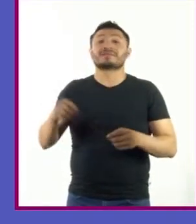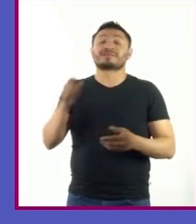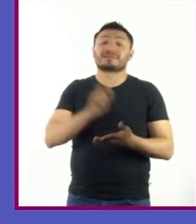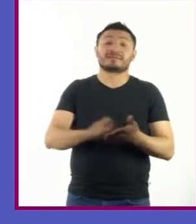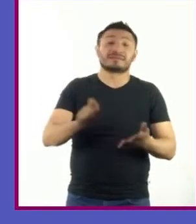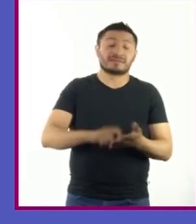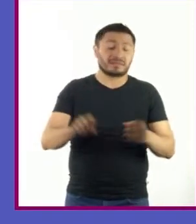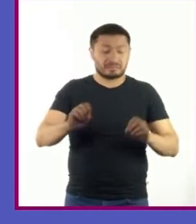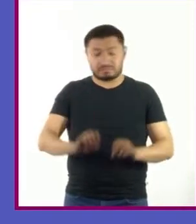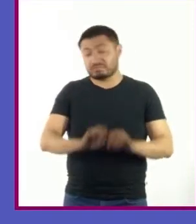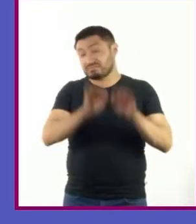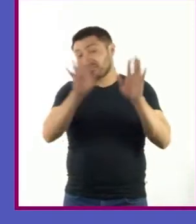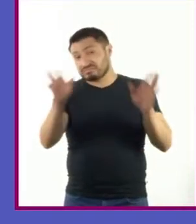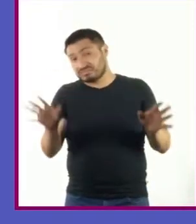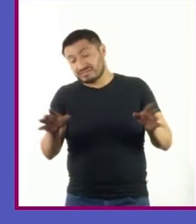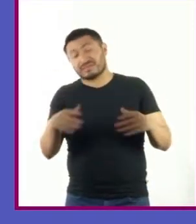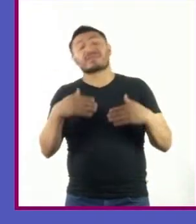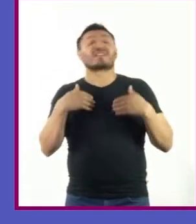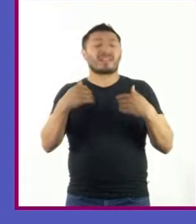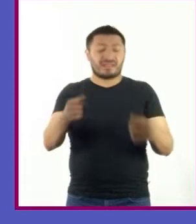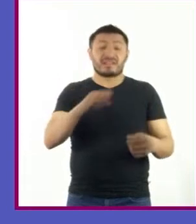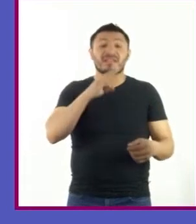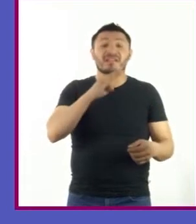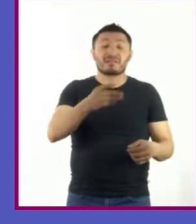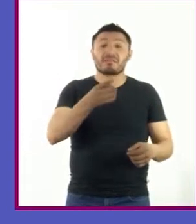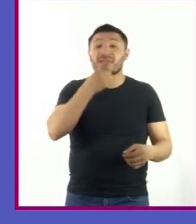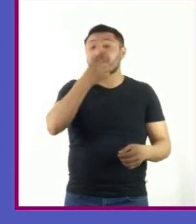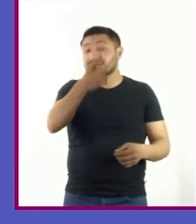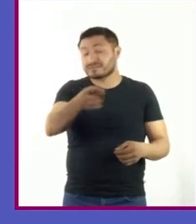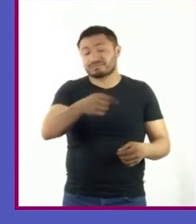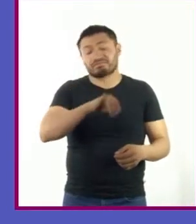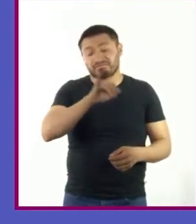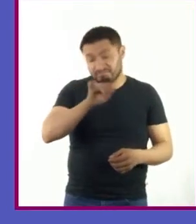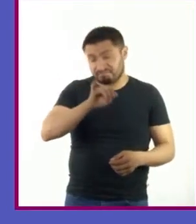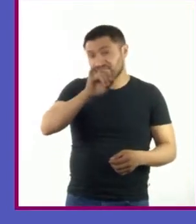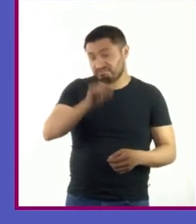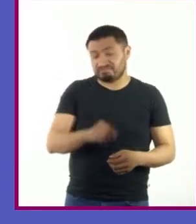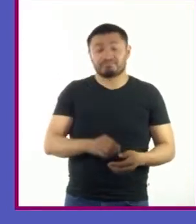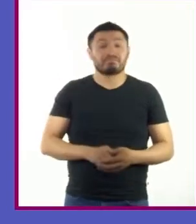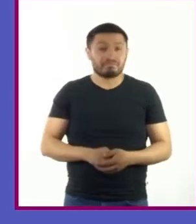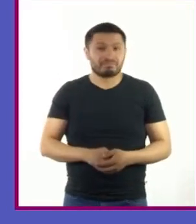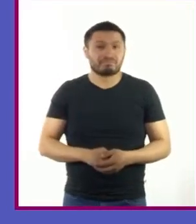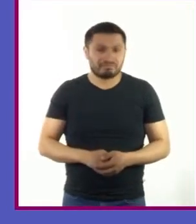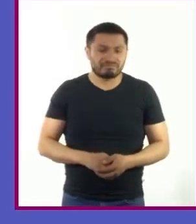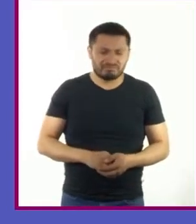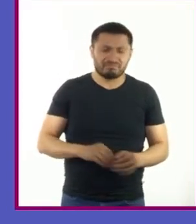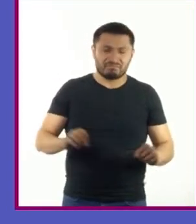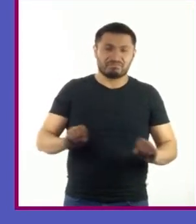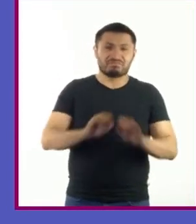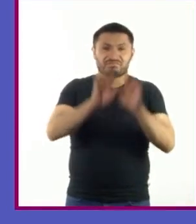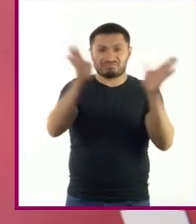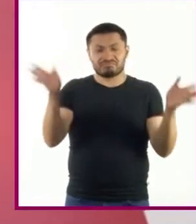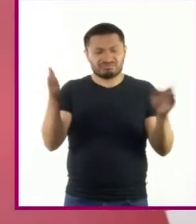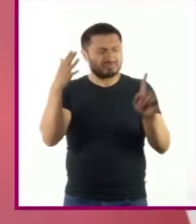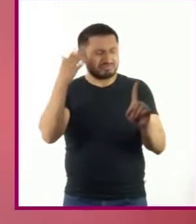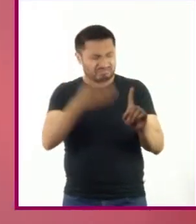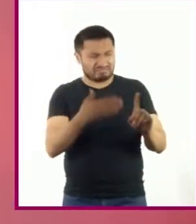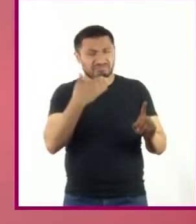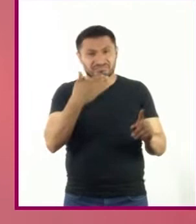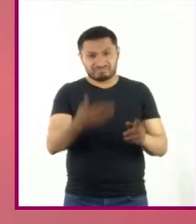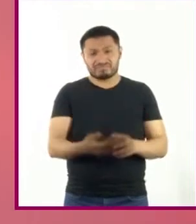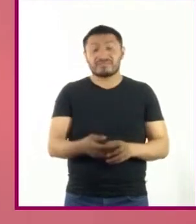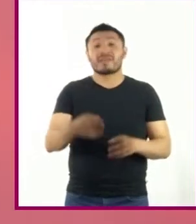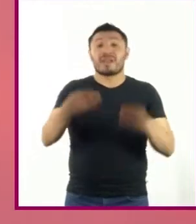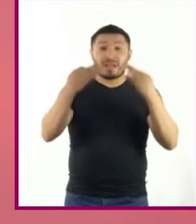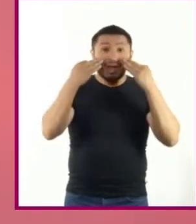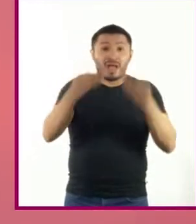¿Se entiende lo que quisiste transmitir? Creo que sí es clara la intención, profesora. Se